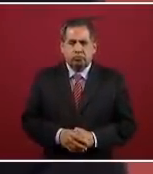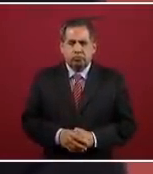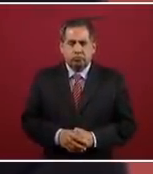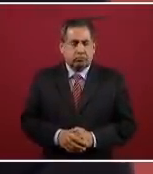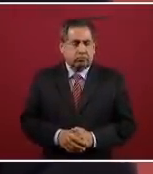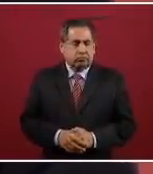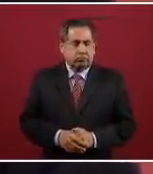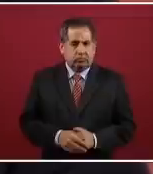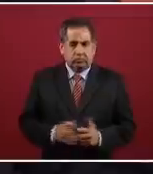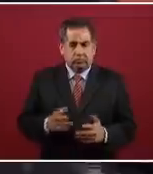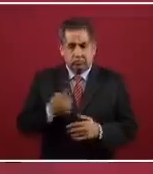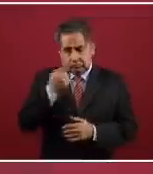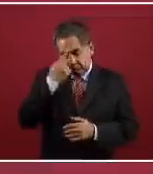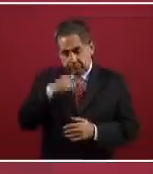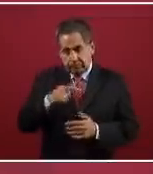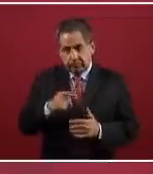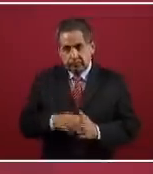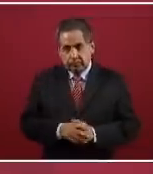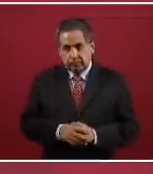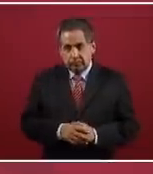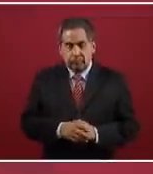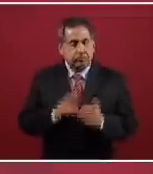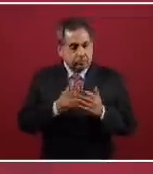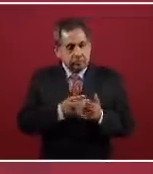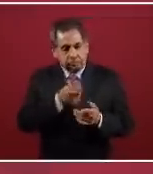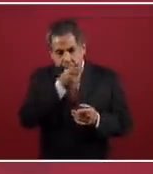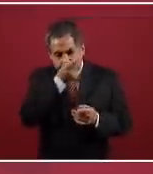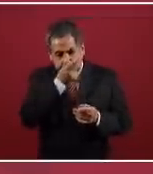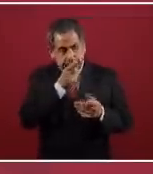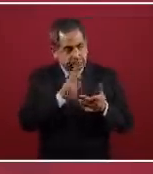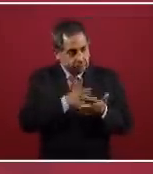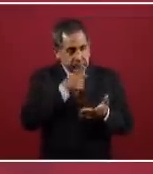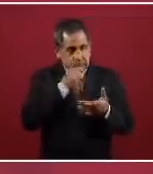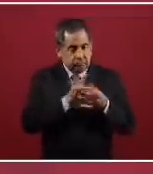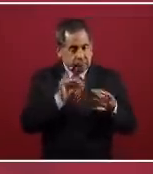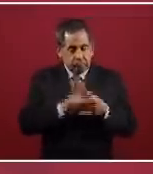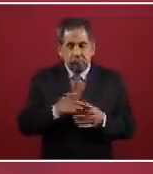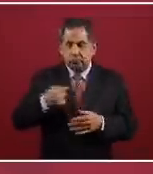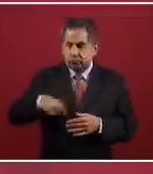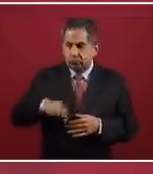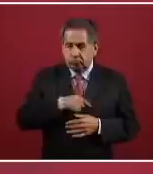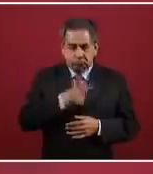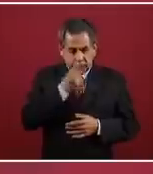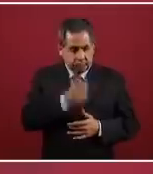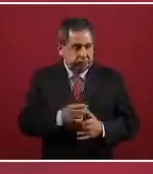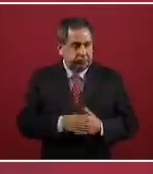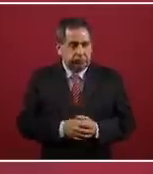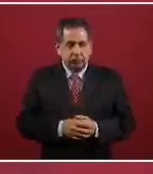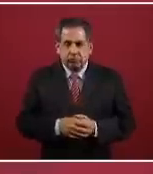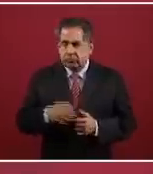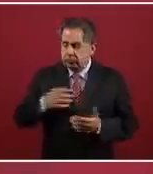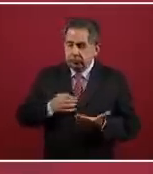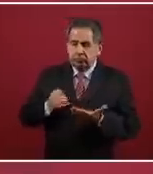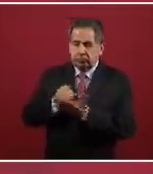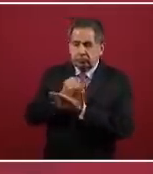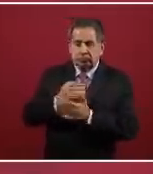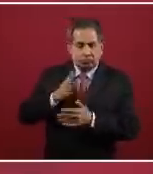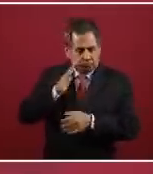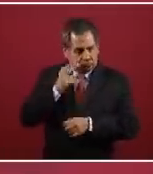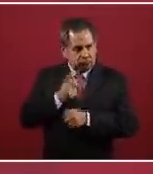Pues para volver a manifestar nuestra decisión,